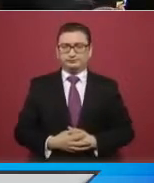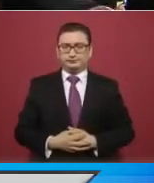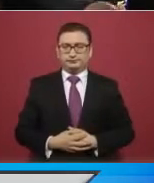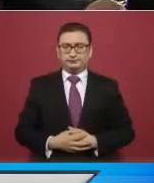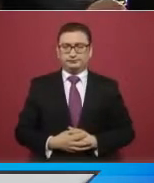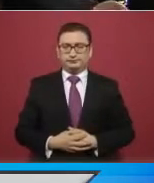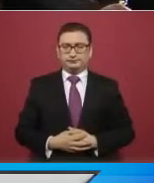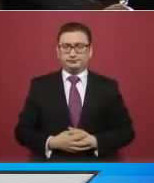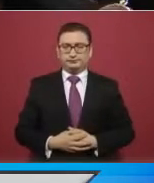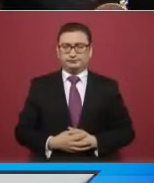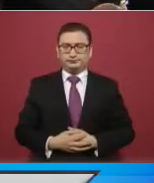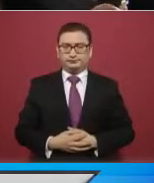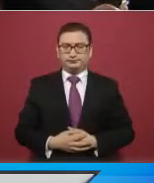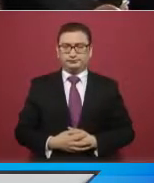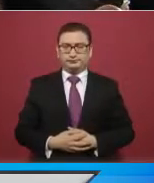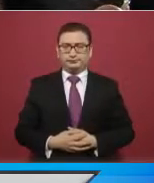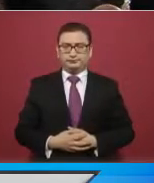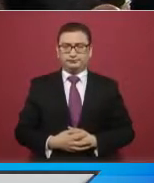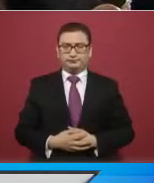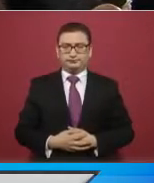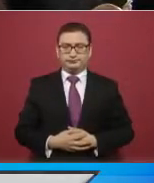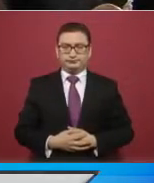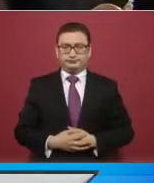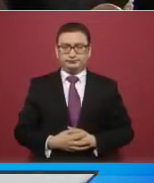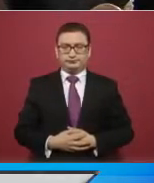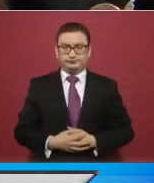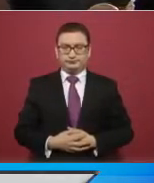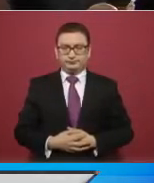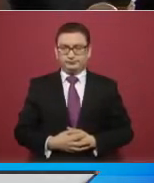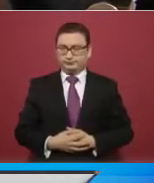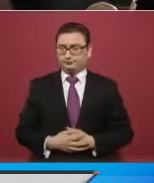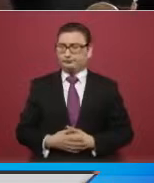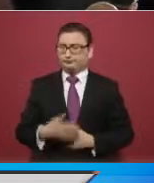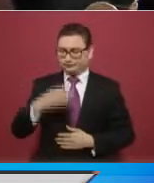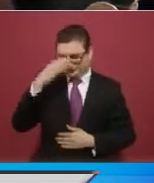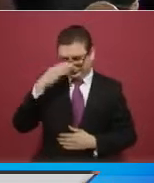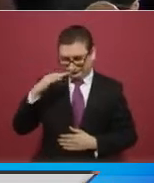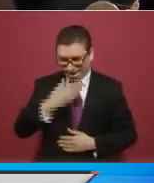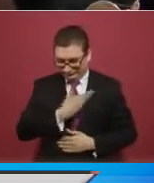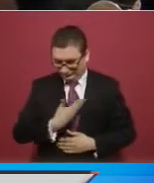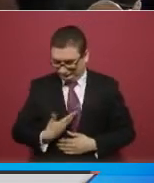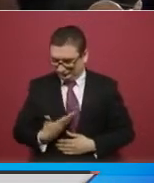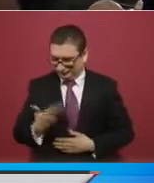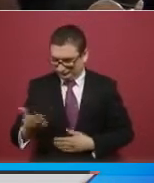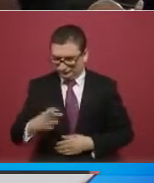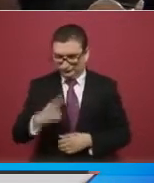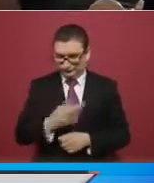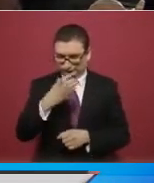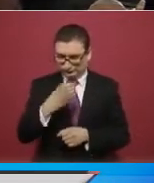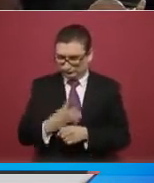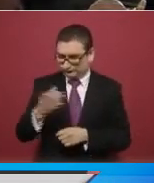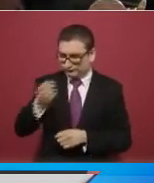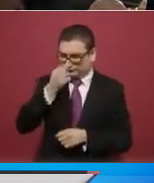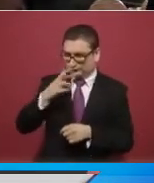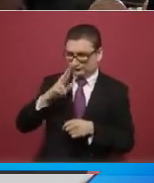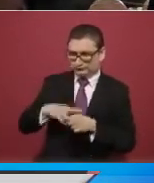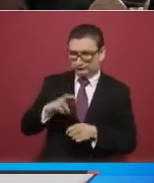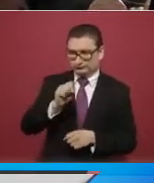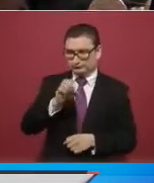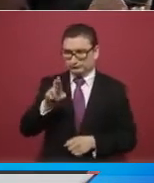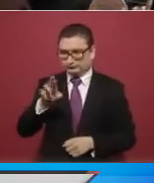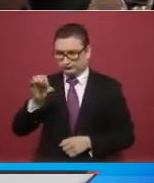se divorcien del quehacer del Estado en materia de seguridad pública, por lo que es indispensable la colaboración de la Organización de las Naciones Unidas